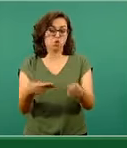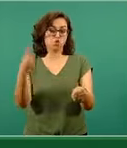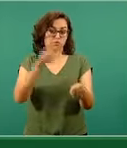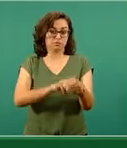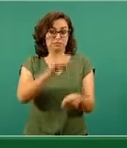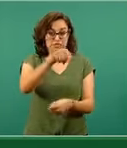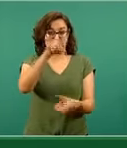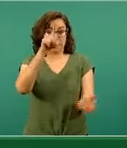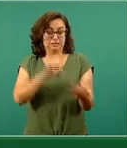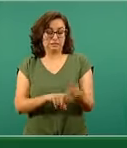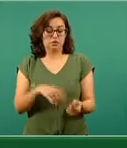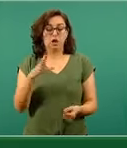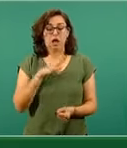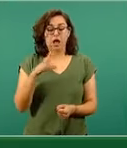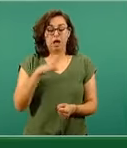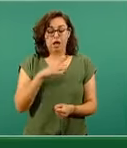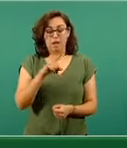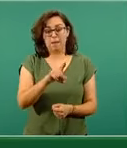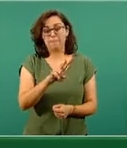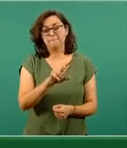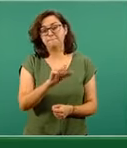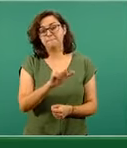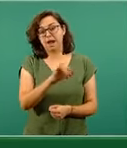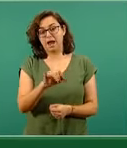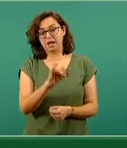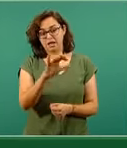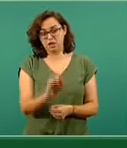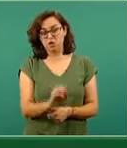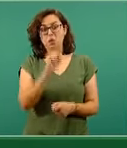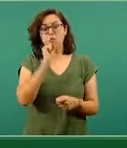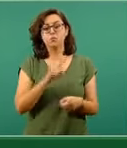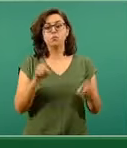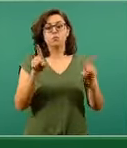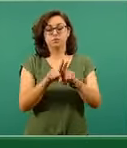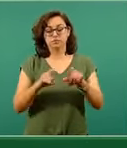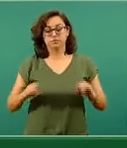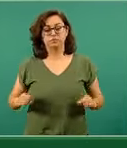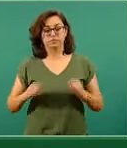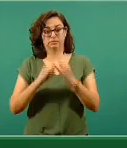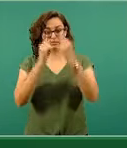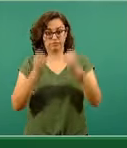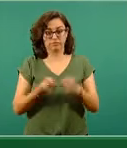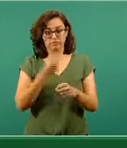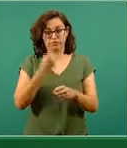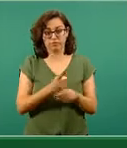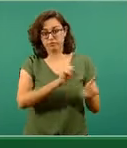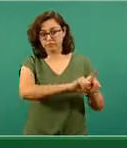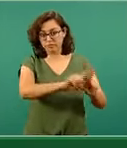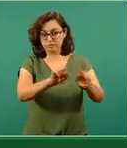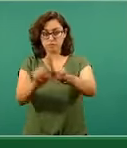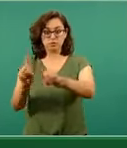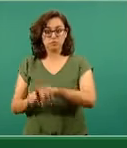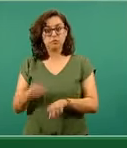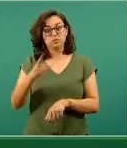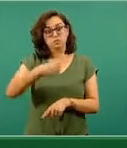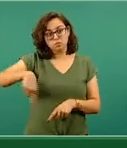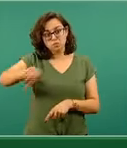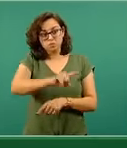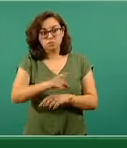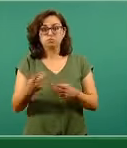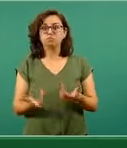referencia que está en el Bajío, las instituciones de seguridad social, y en general han logrado tener una